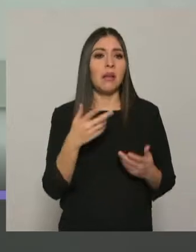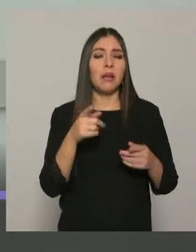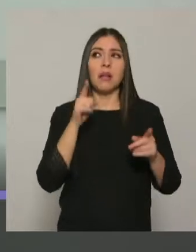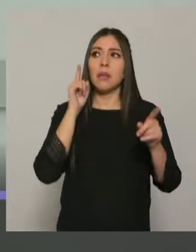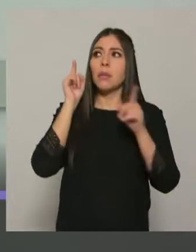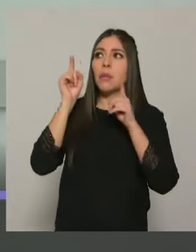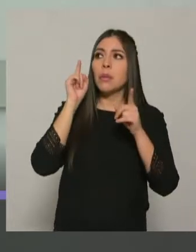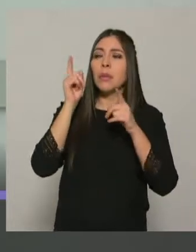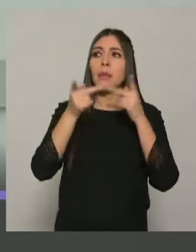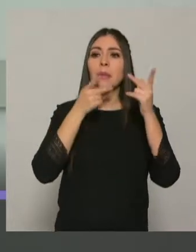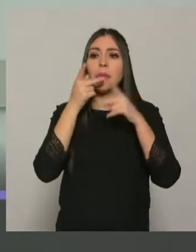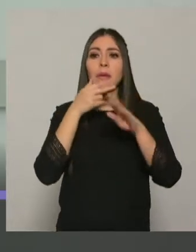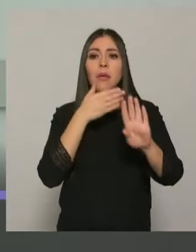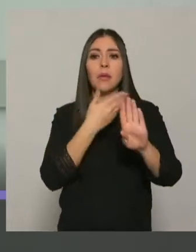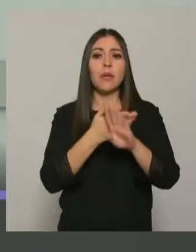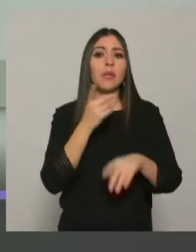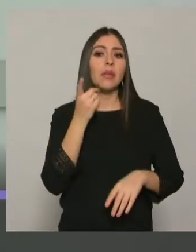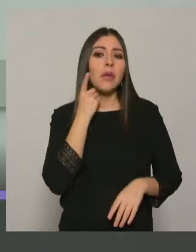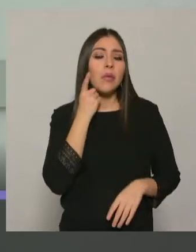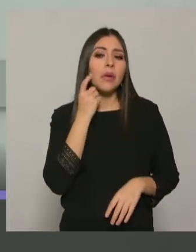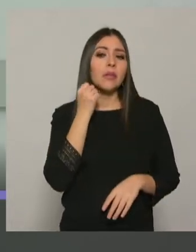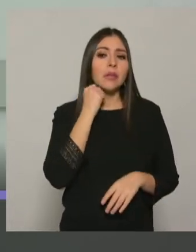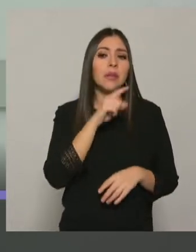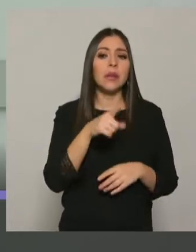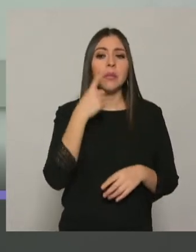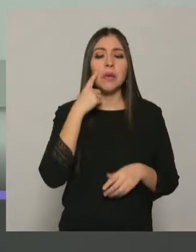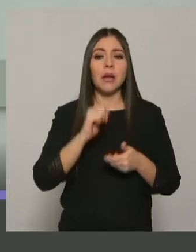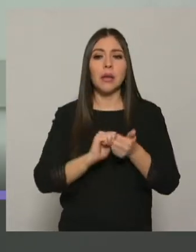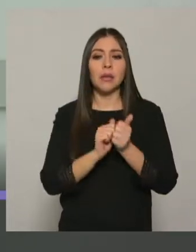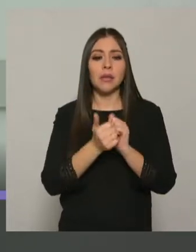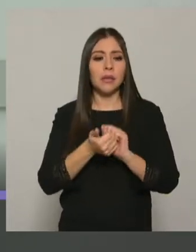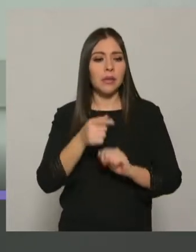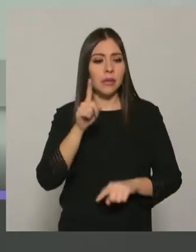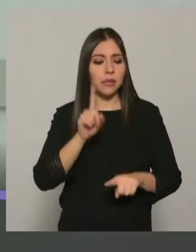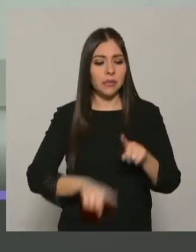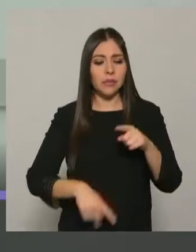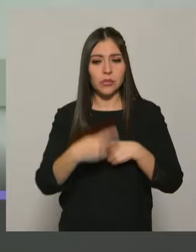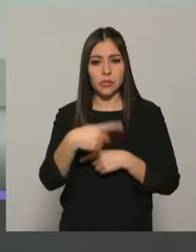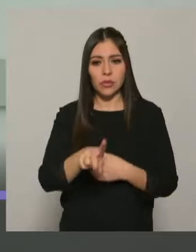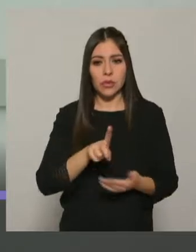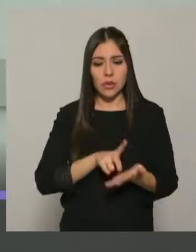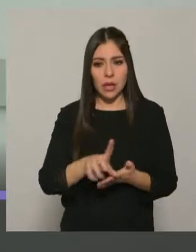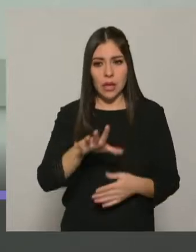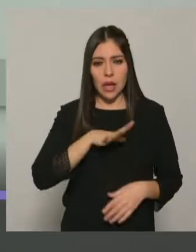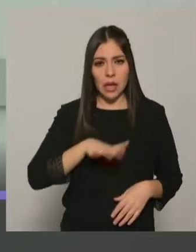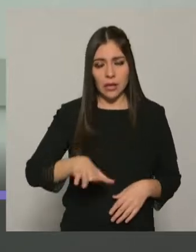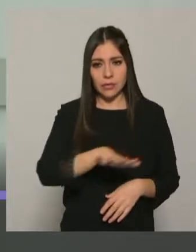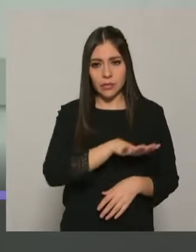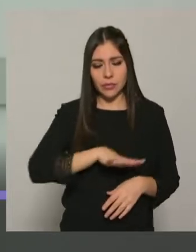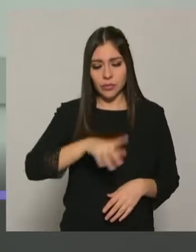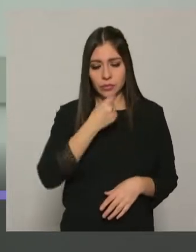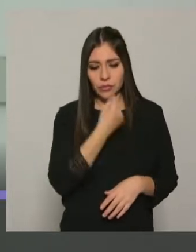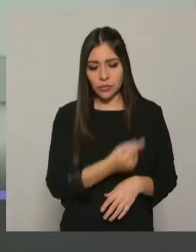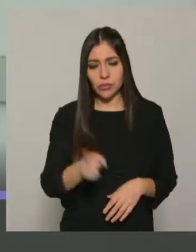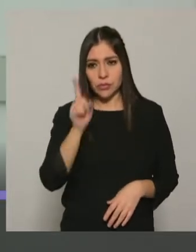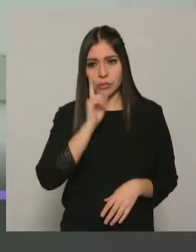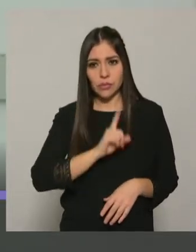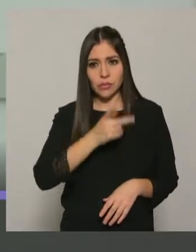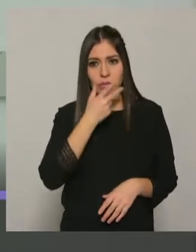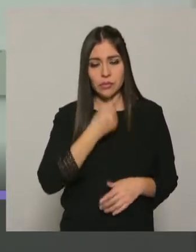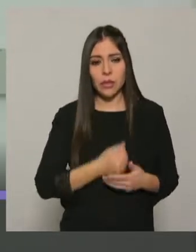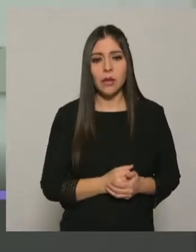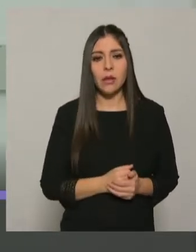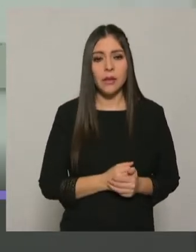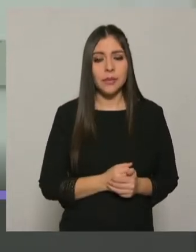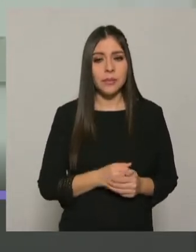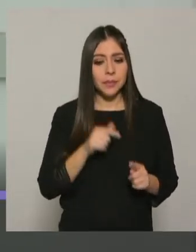diputadas, a legisladoras y todo eso, se va a intentar echar para atrás un derecho que tienen, genuino que tienen las infancias, ¿no? Esta iniciativa tiene que